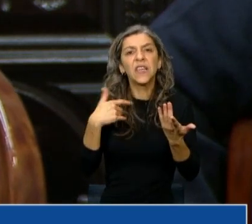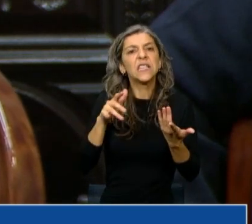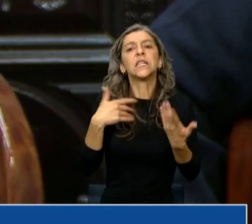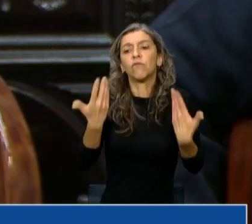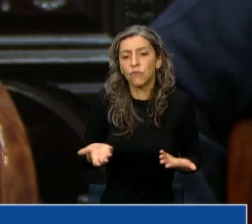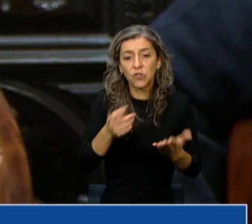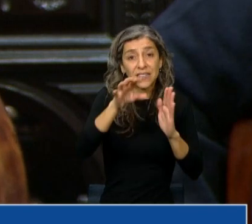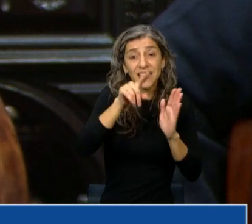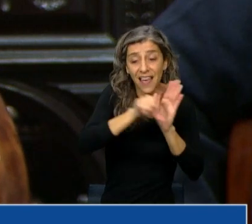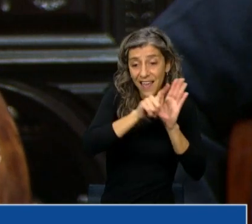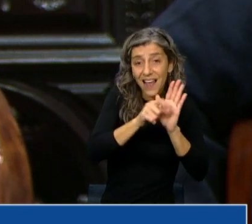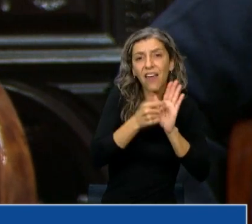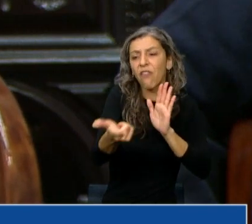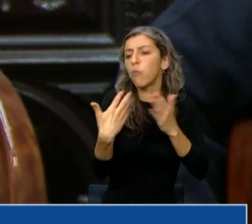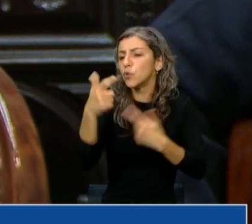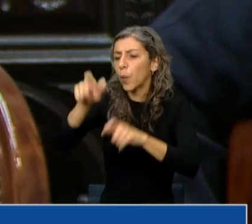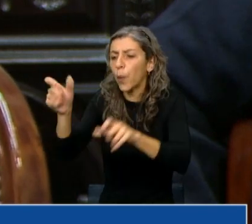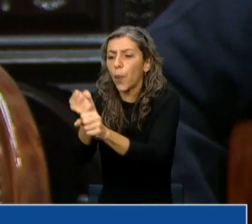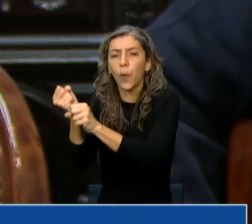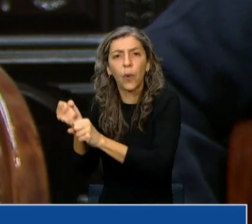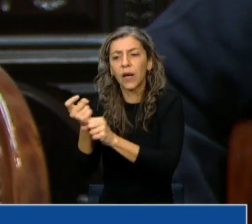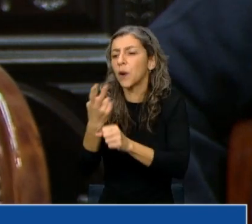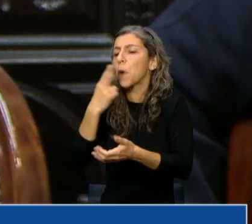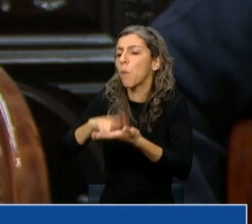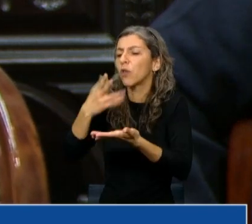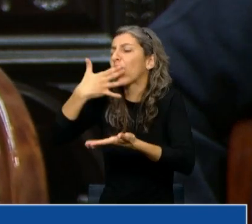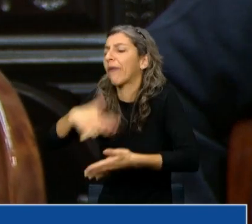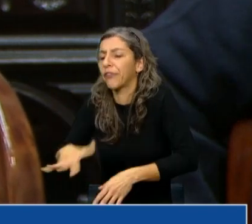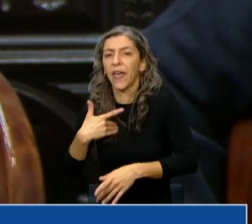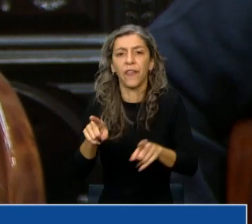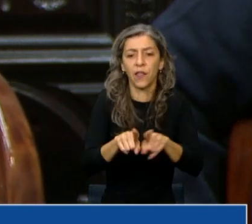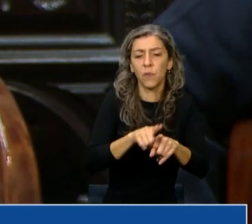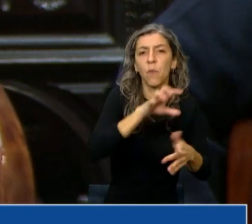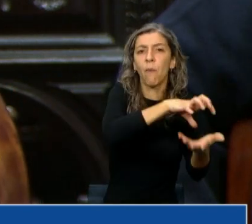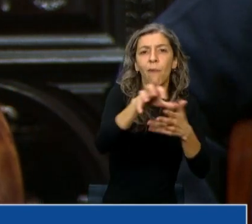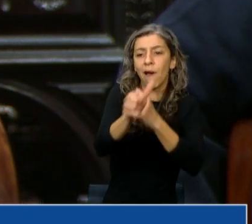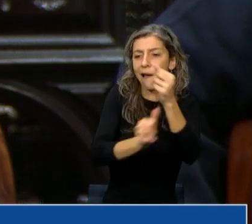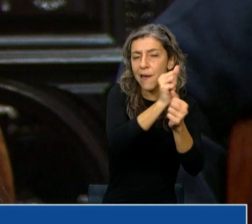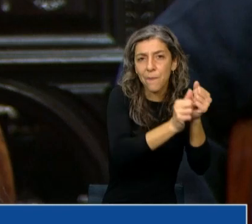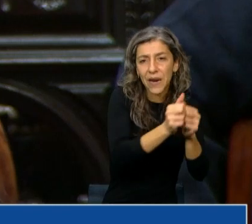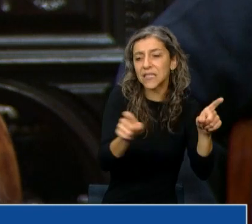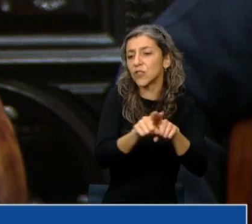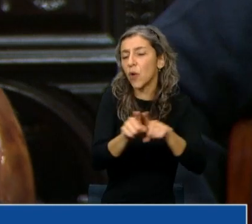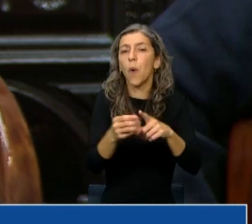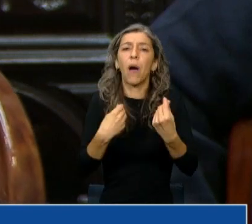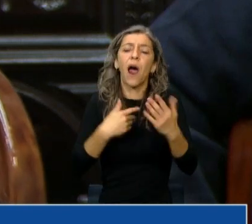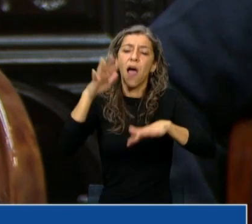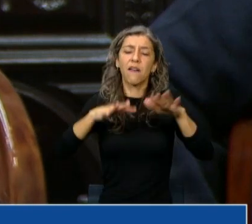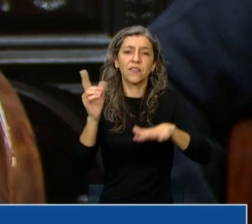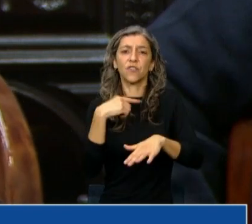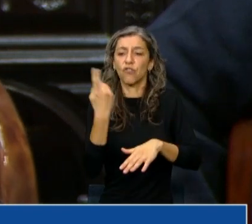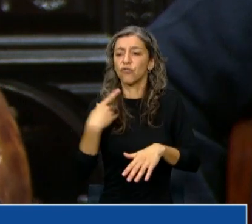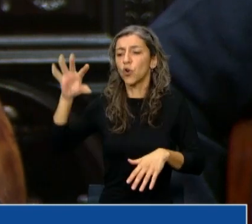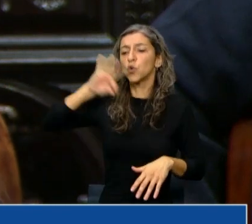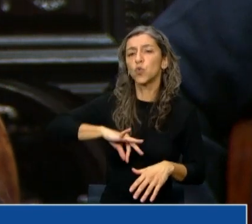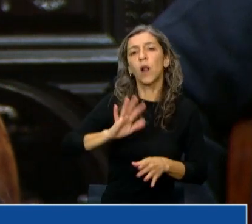liquidaciones engorrosas para las empresas, evita distorsiones en la paritaria que terminamos discutiendo en algunas organizaciones, pidiendo